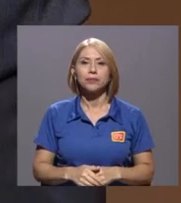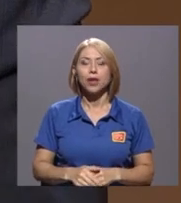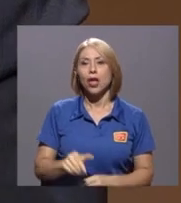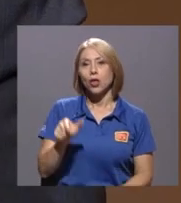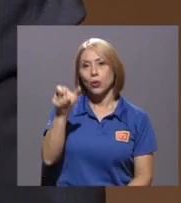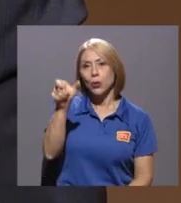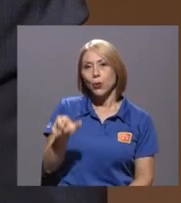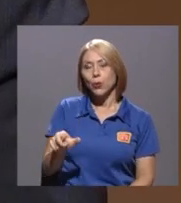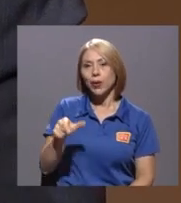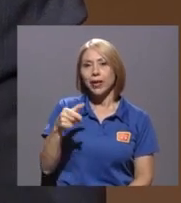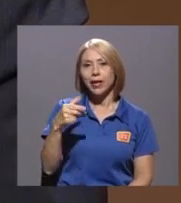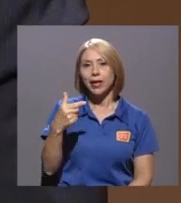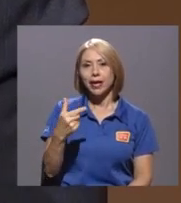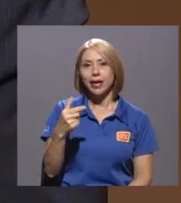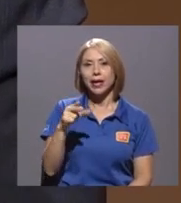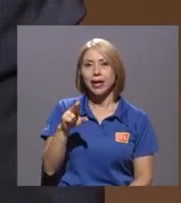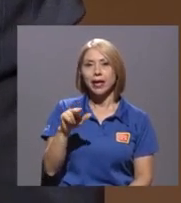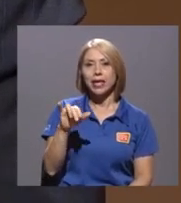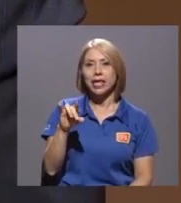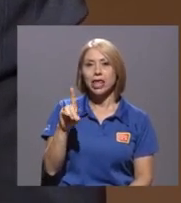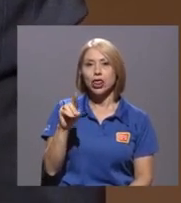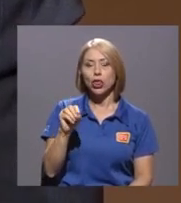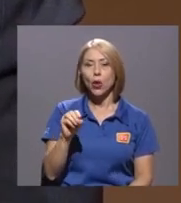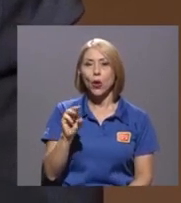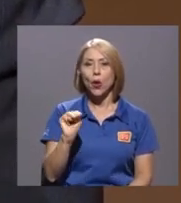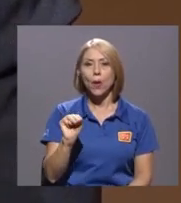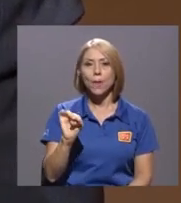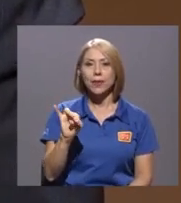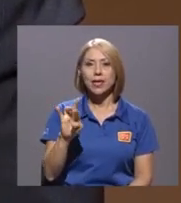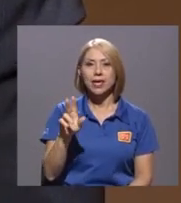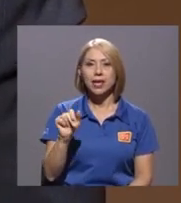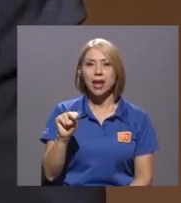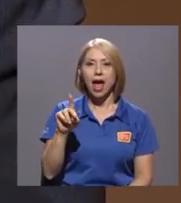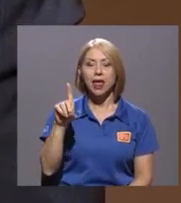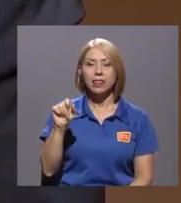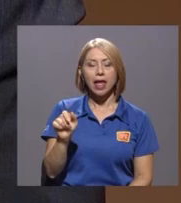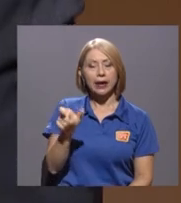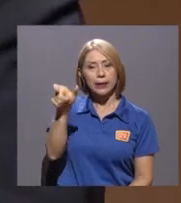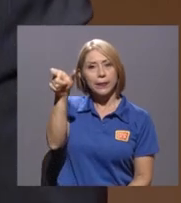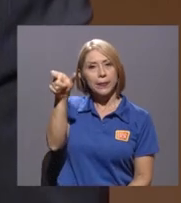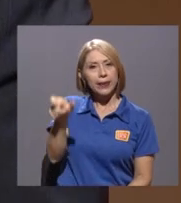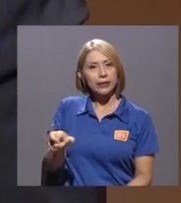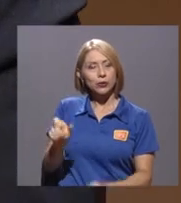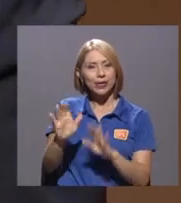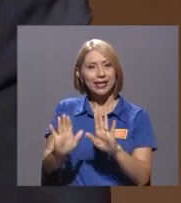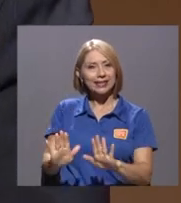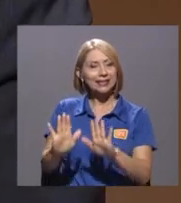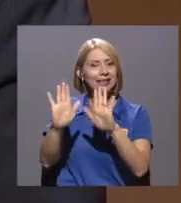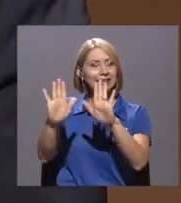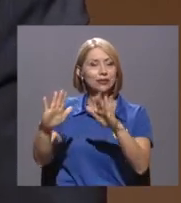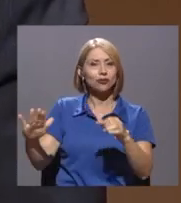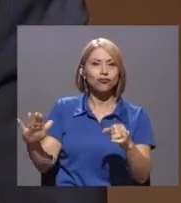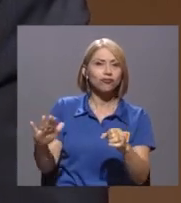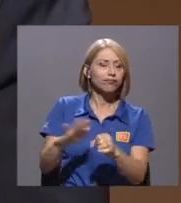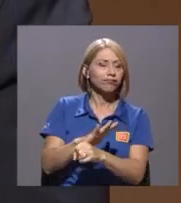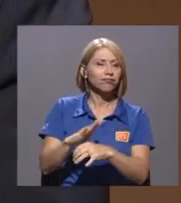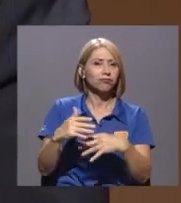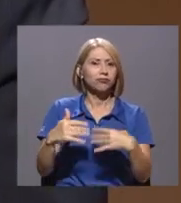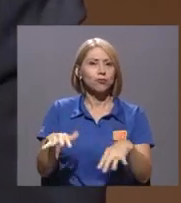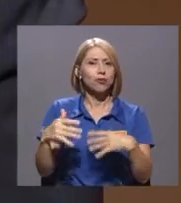guido miranda fue una figura excepcional excepcional en todo el sentido de la palabra